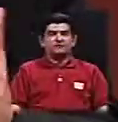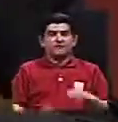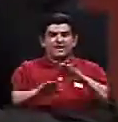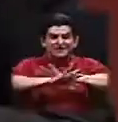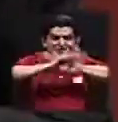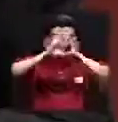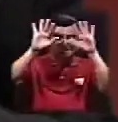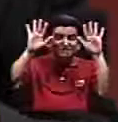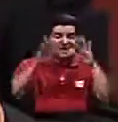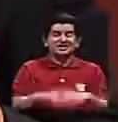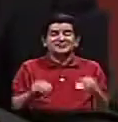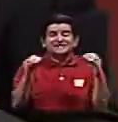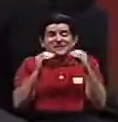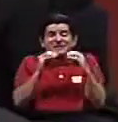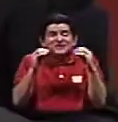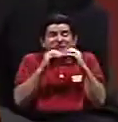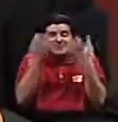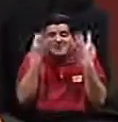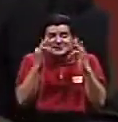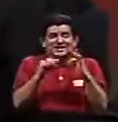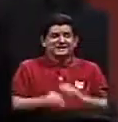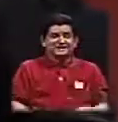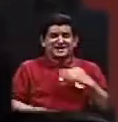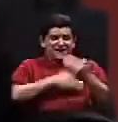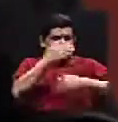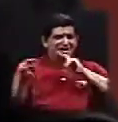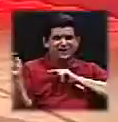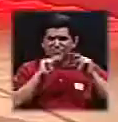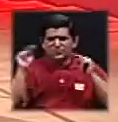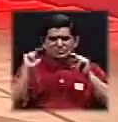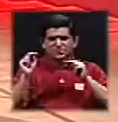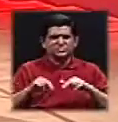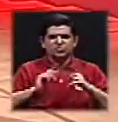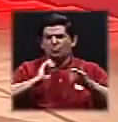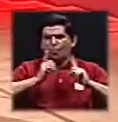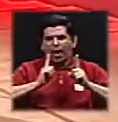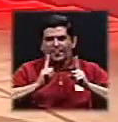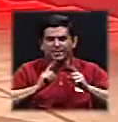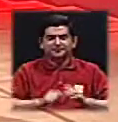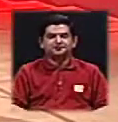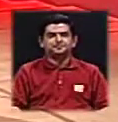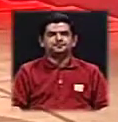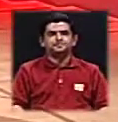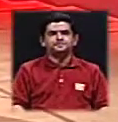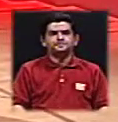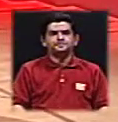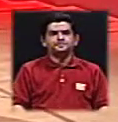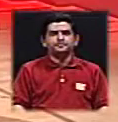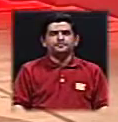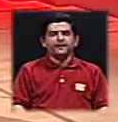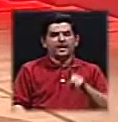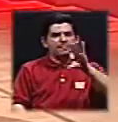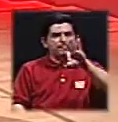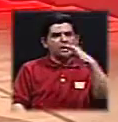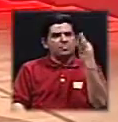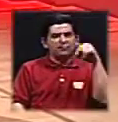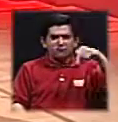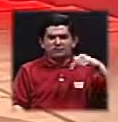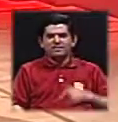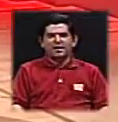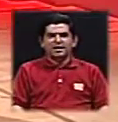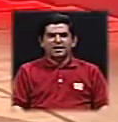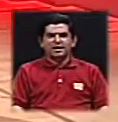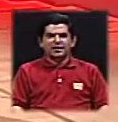transparente posible ese proceso de negociación? Ha sido, de alguna manera, esta